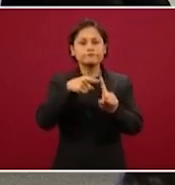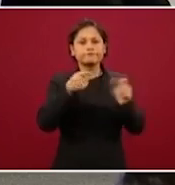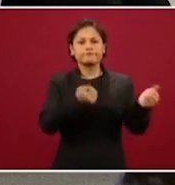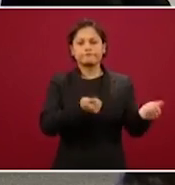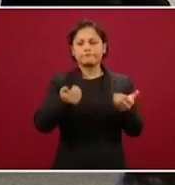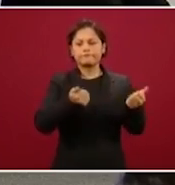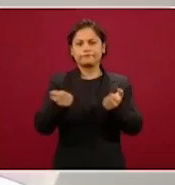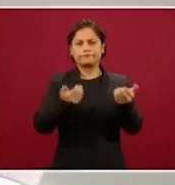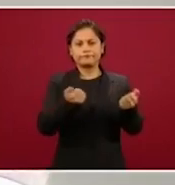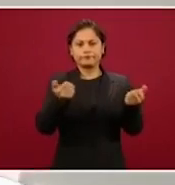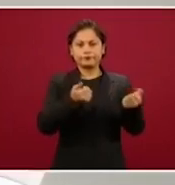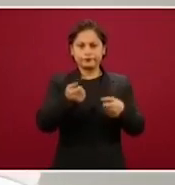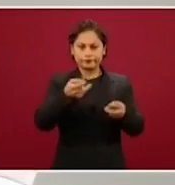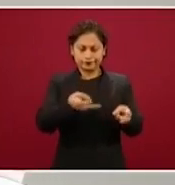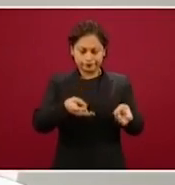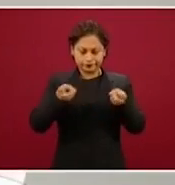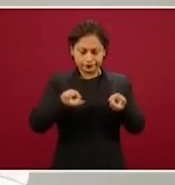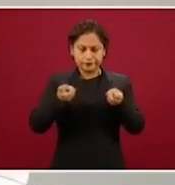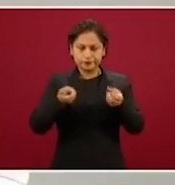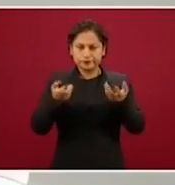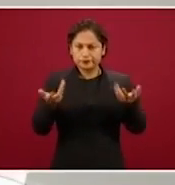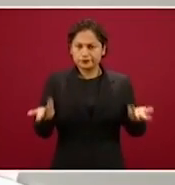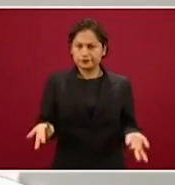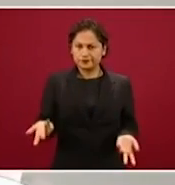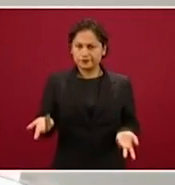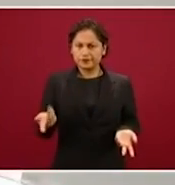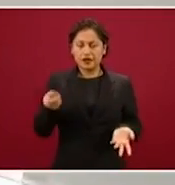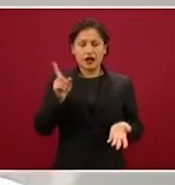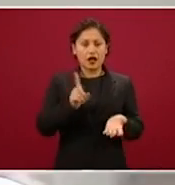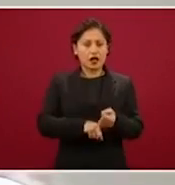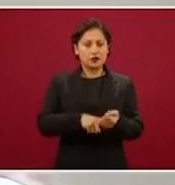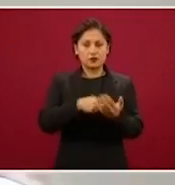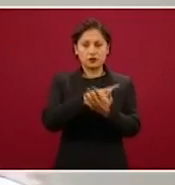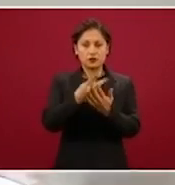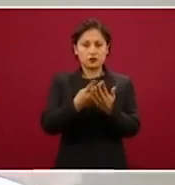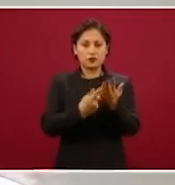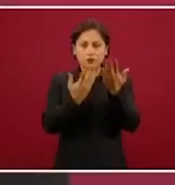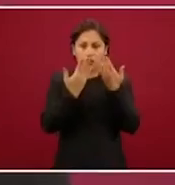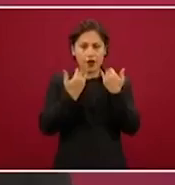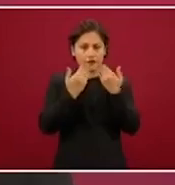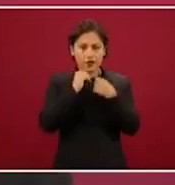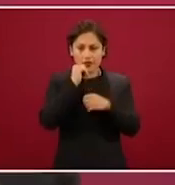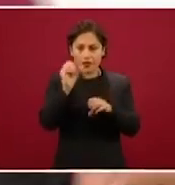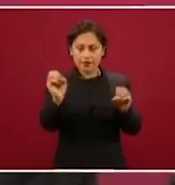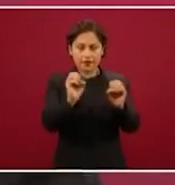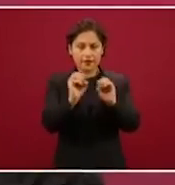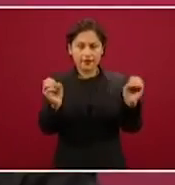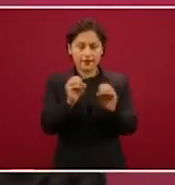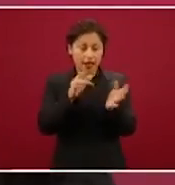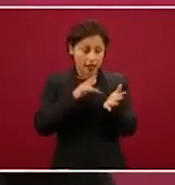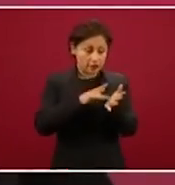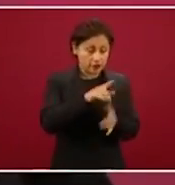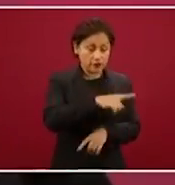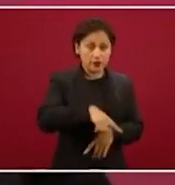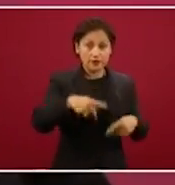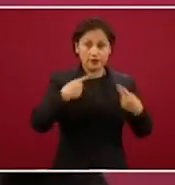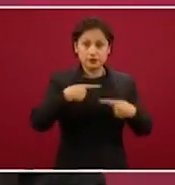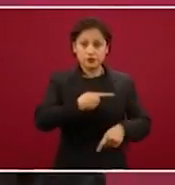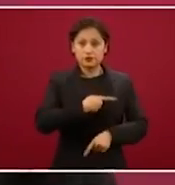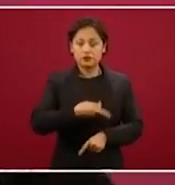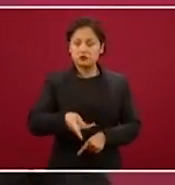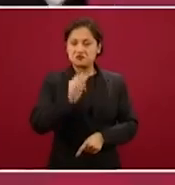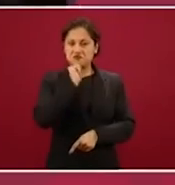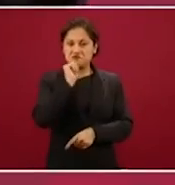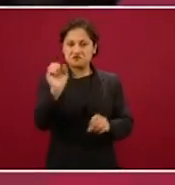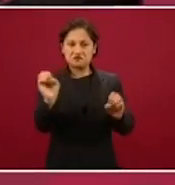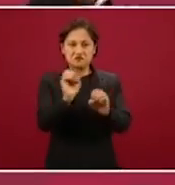para ayudar a la gente, ayudar a los pobres? No, era si